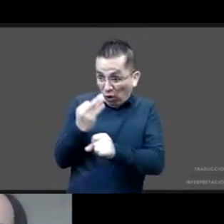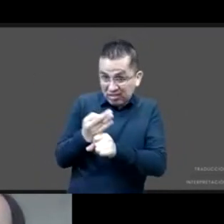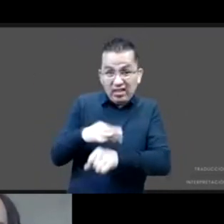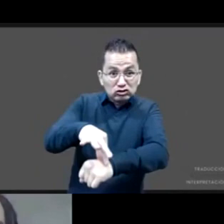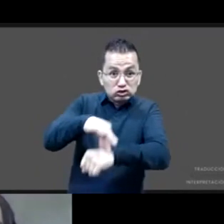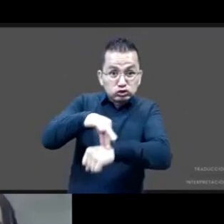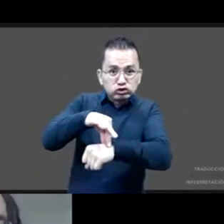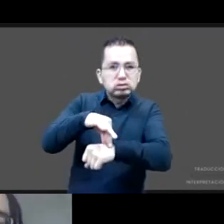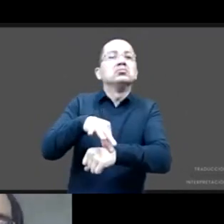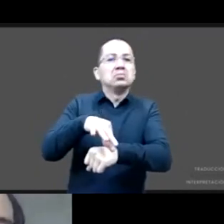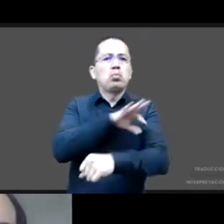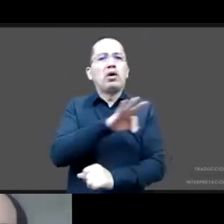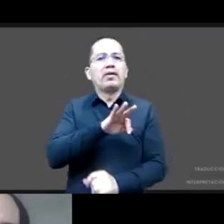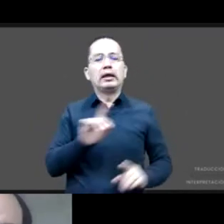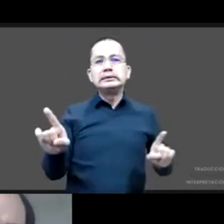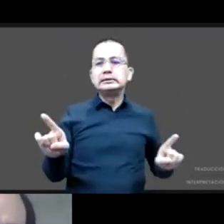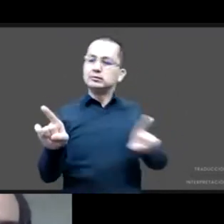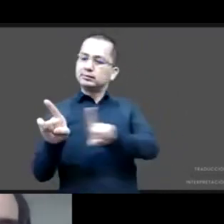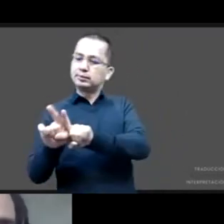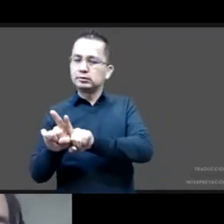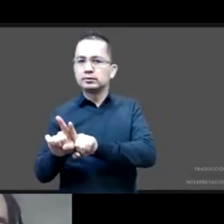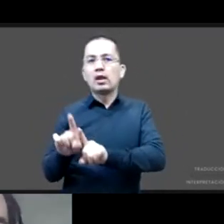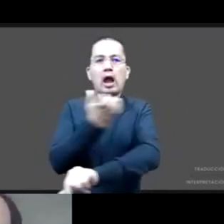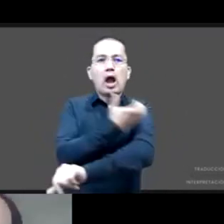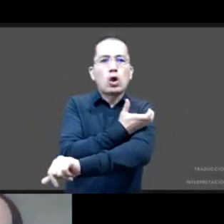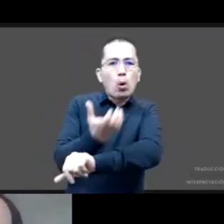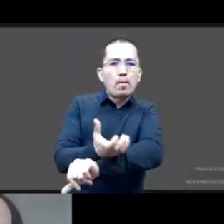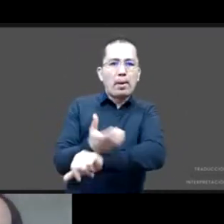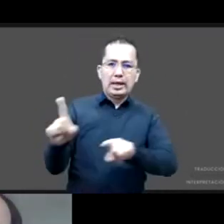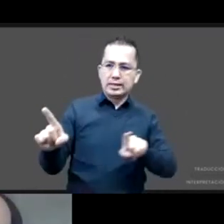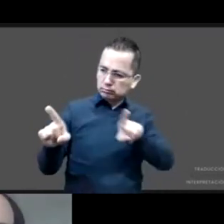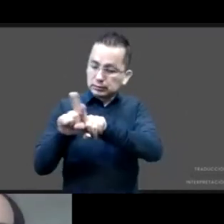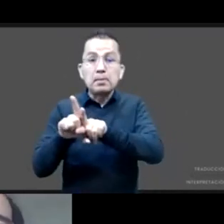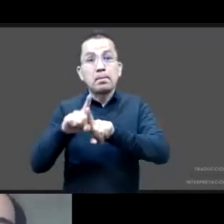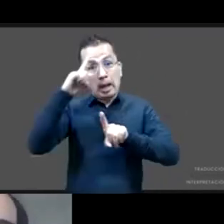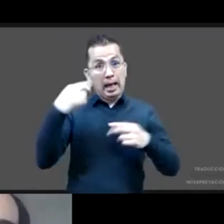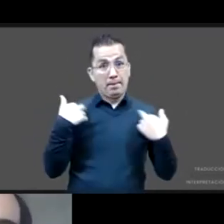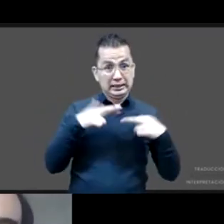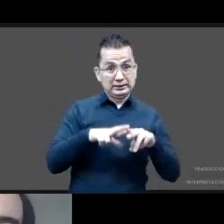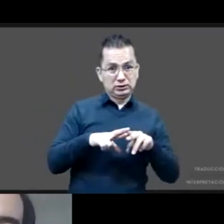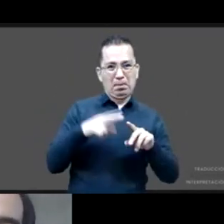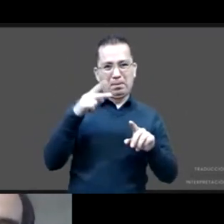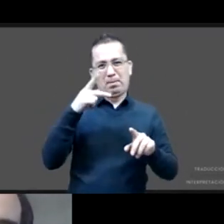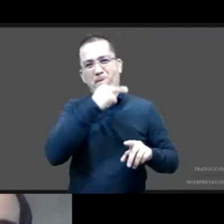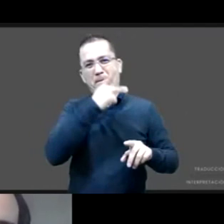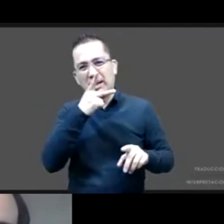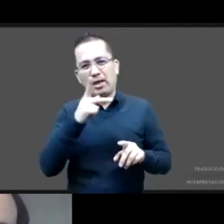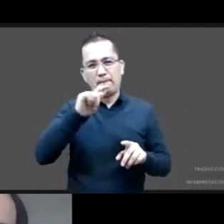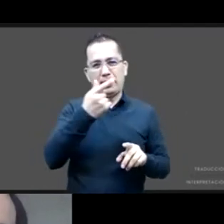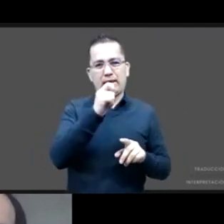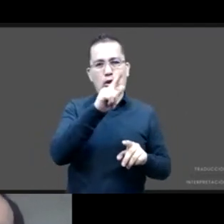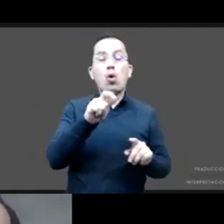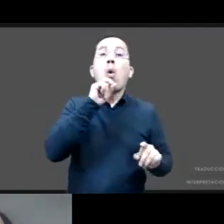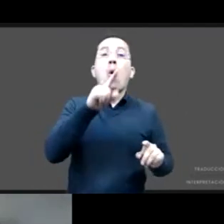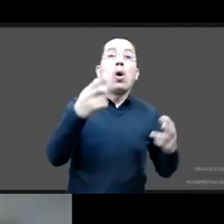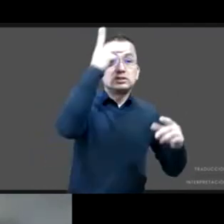pedagógico y si se necesita un acompañamiento terapéutico esa es la oportunidad de cambiar la realidad